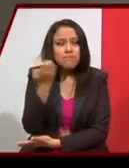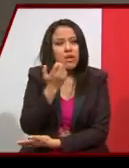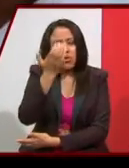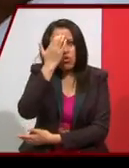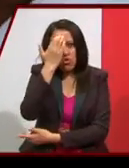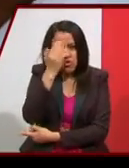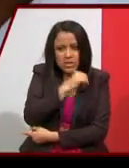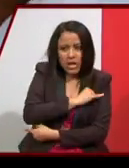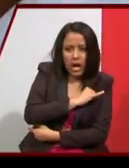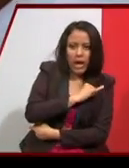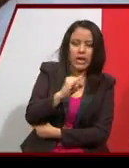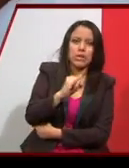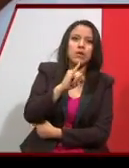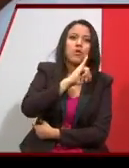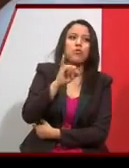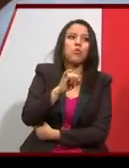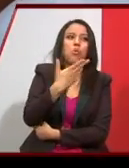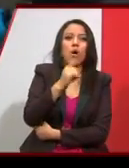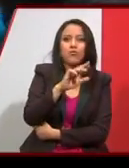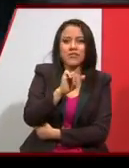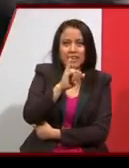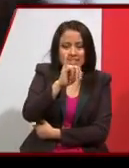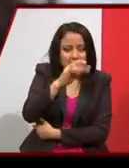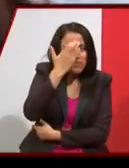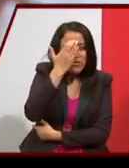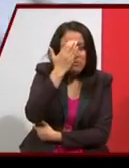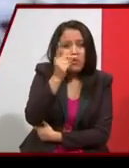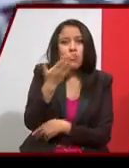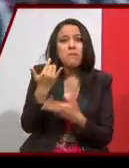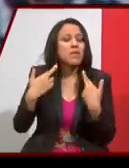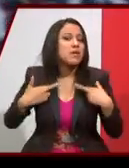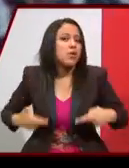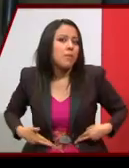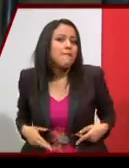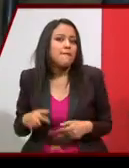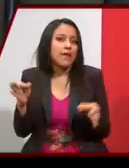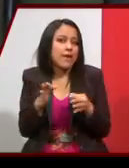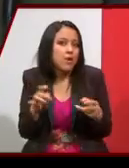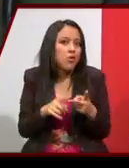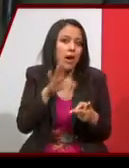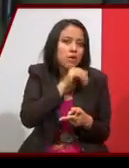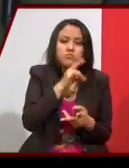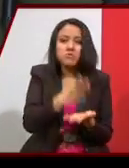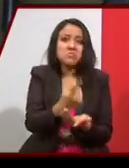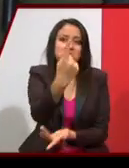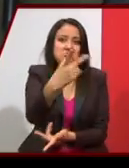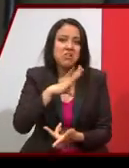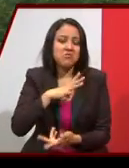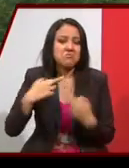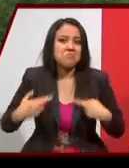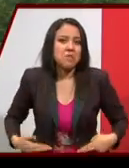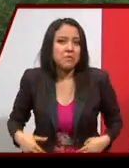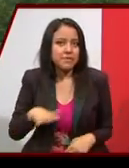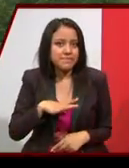los extremos? En Huejutla sí, pero aquí no hay ropa de frío o calor, solo hay una.